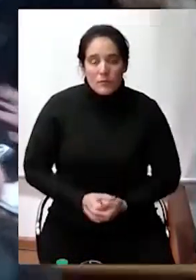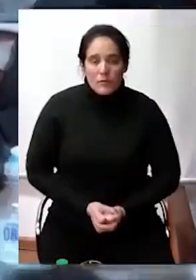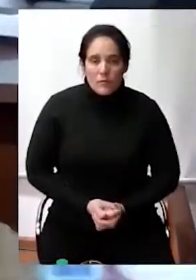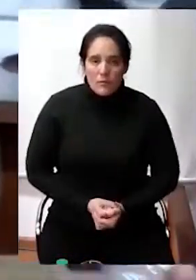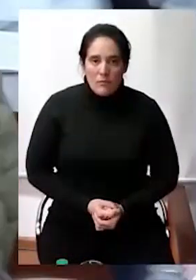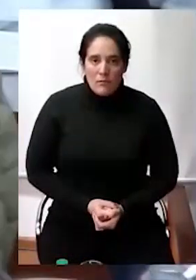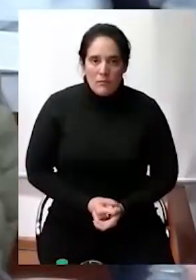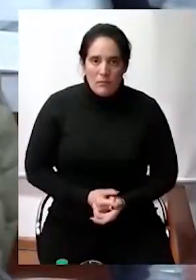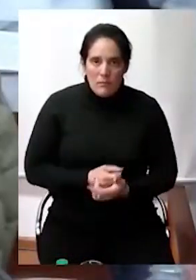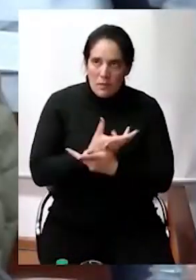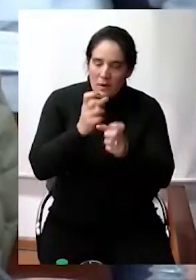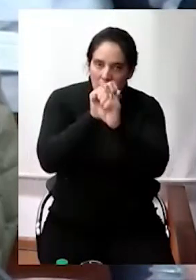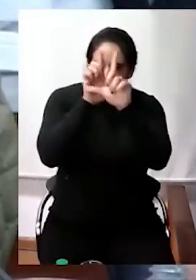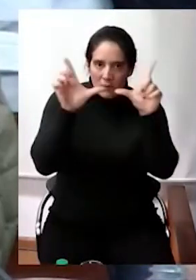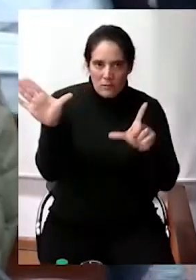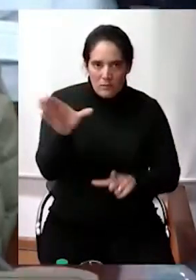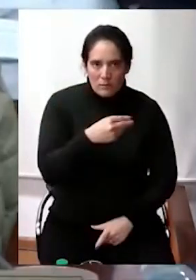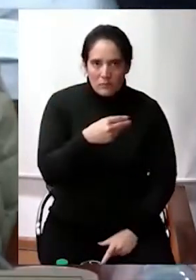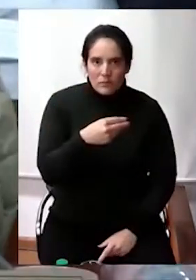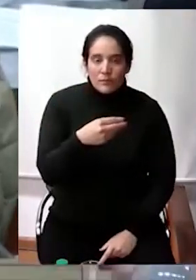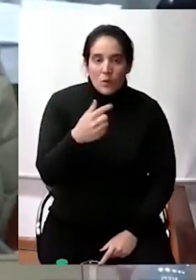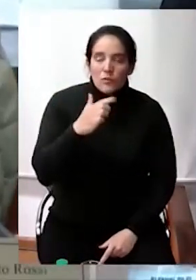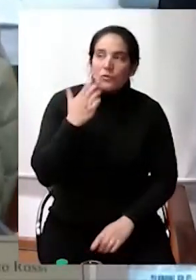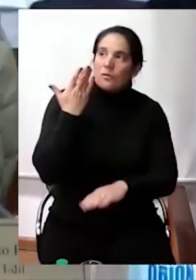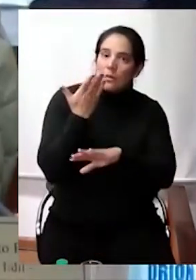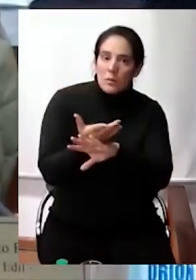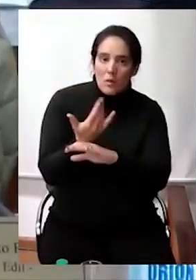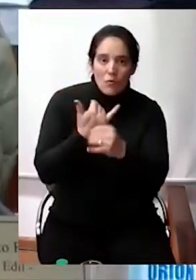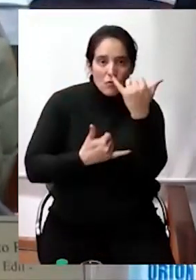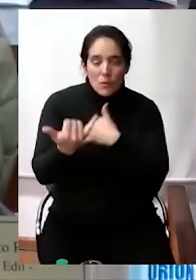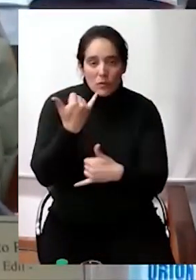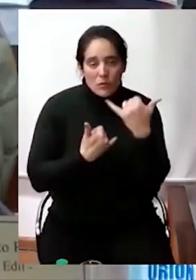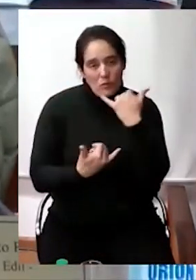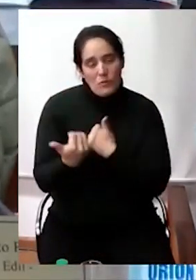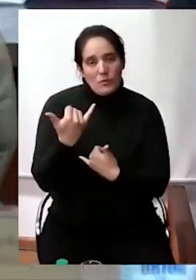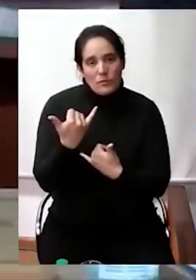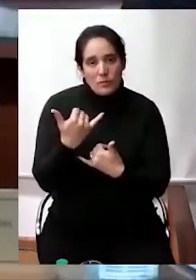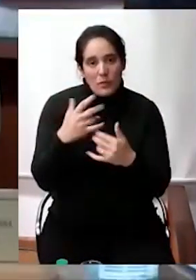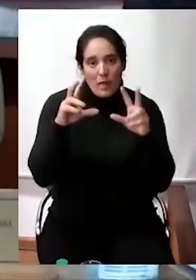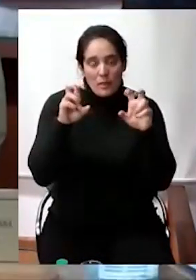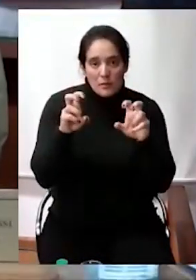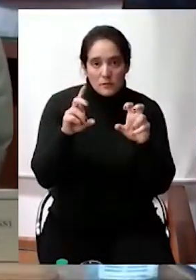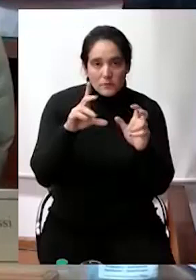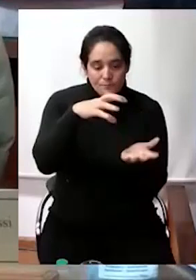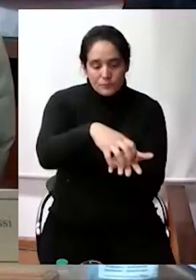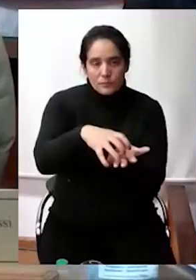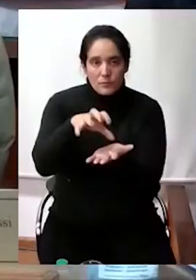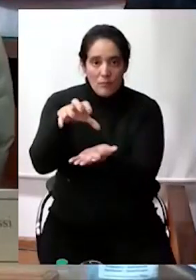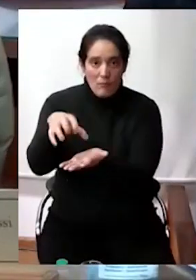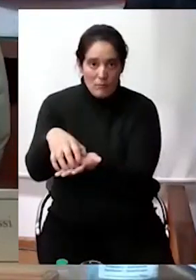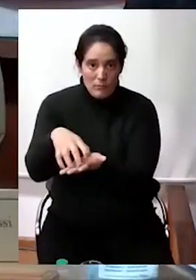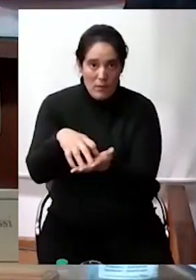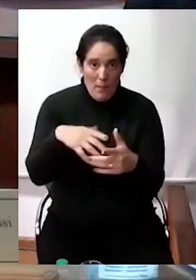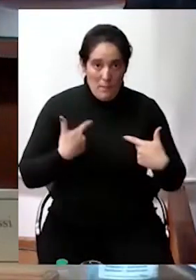que que nos quede bien claro cuando se solicita la información a los ámbitos que mencionó